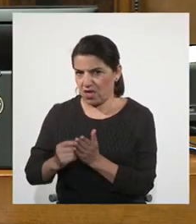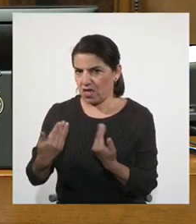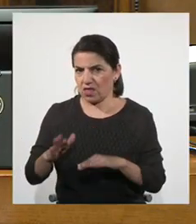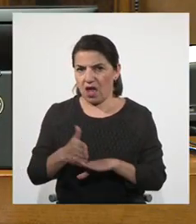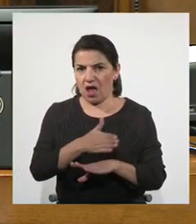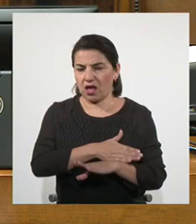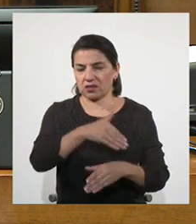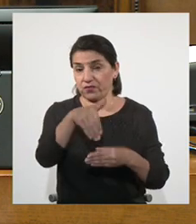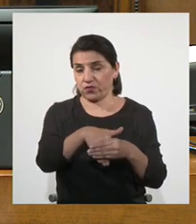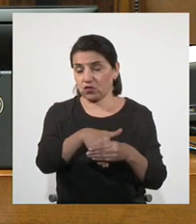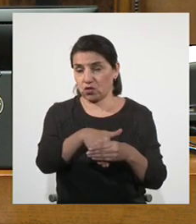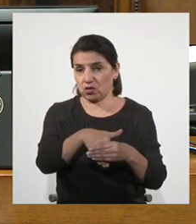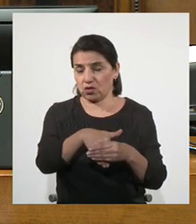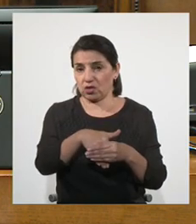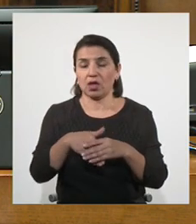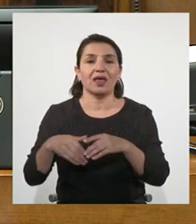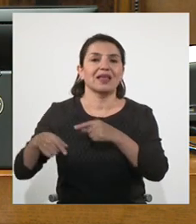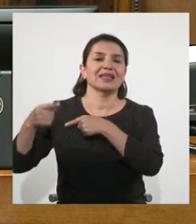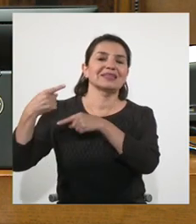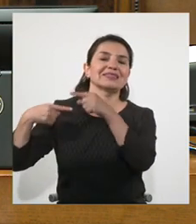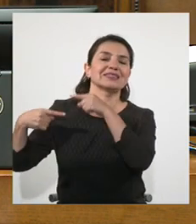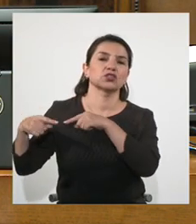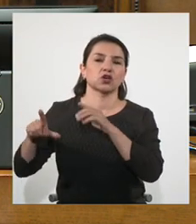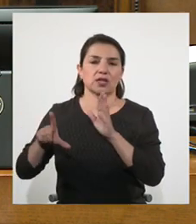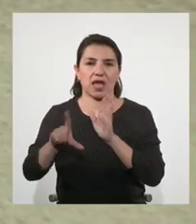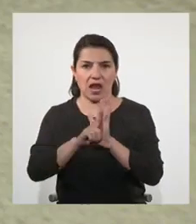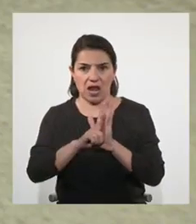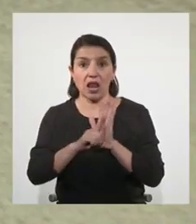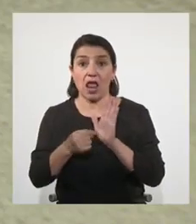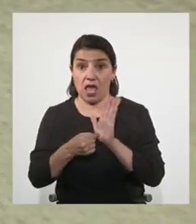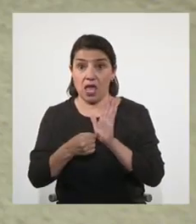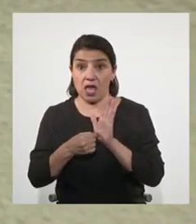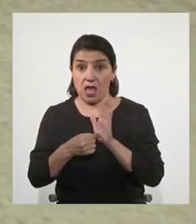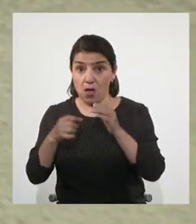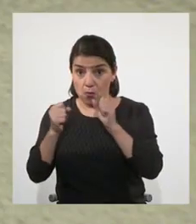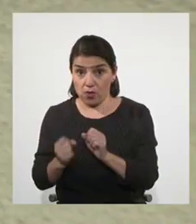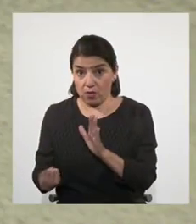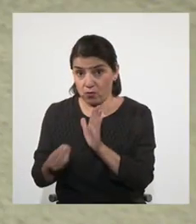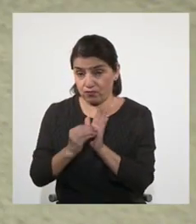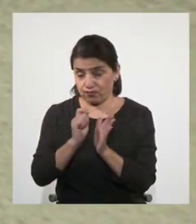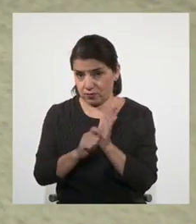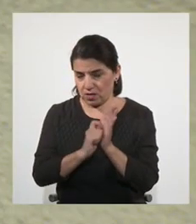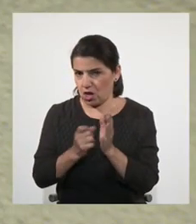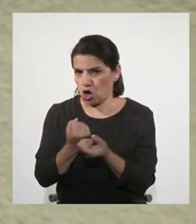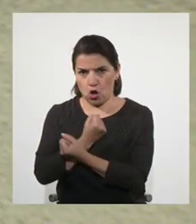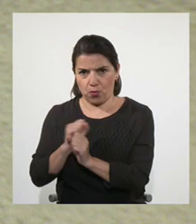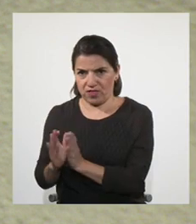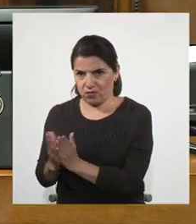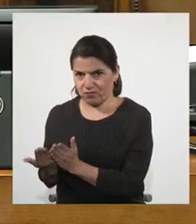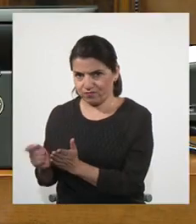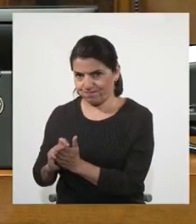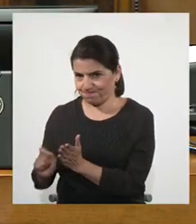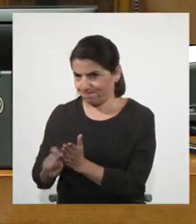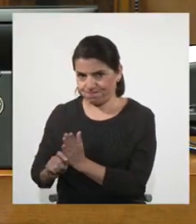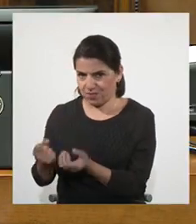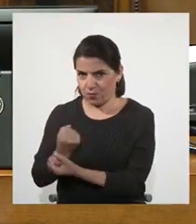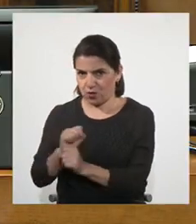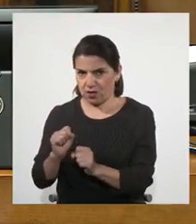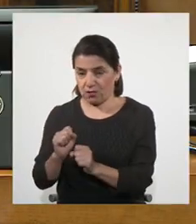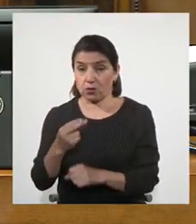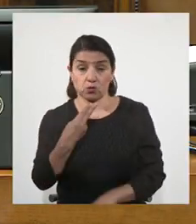Así que la historia de la ley puede quedar registrada, pero no podemos dejar constancia. Su opinión.